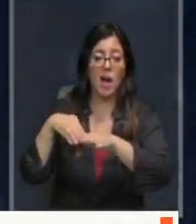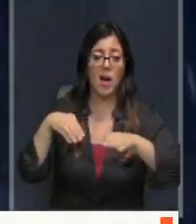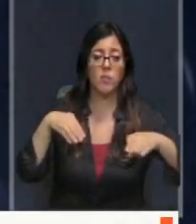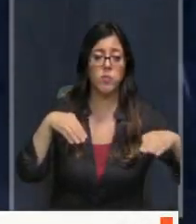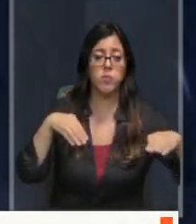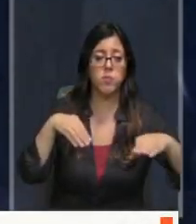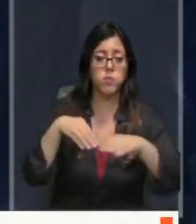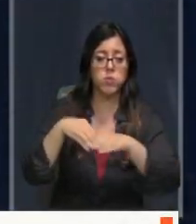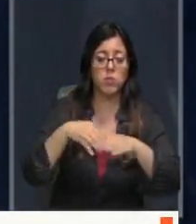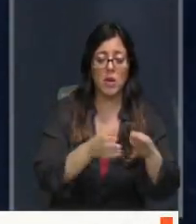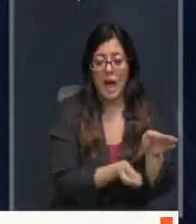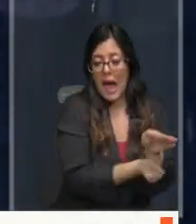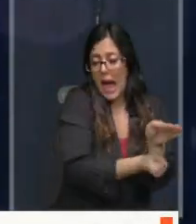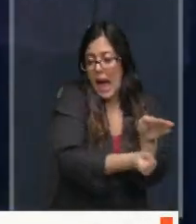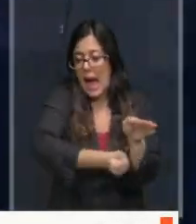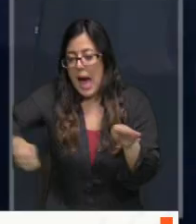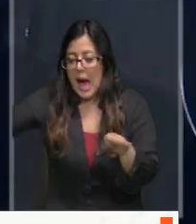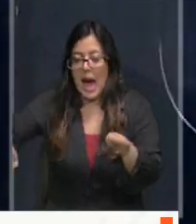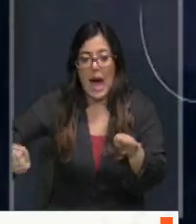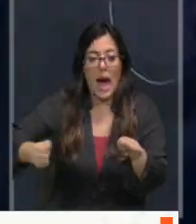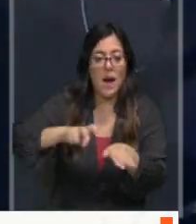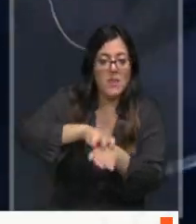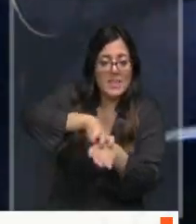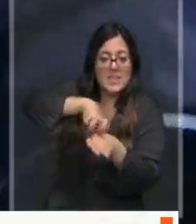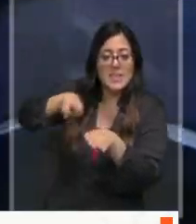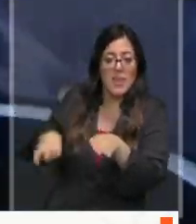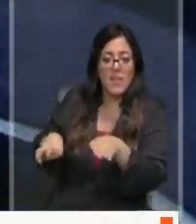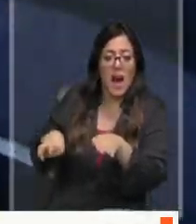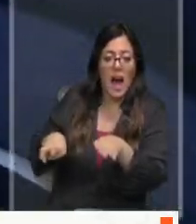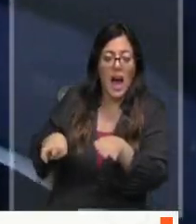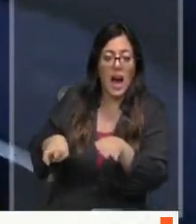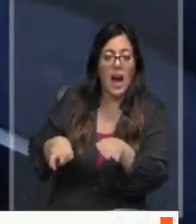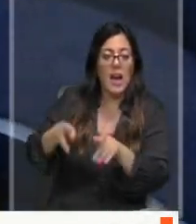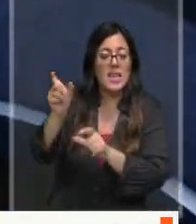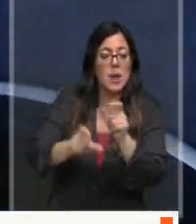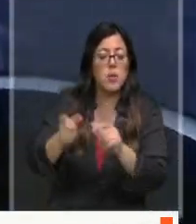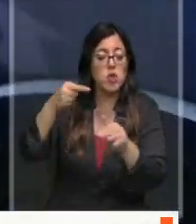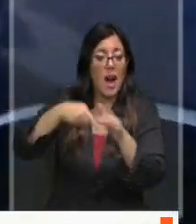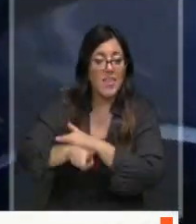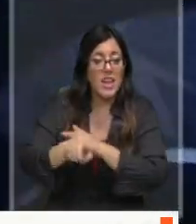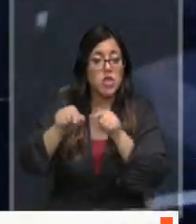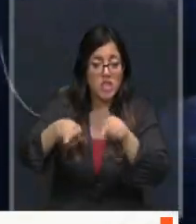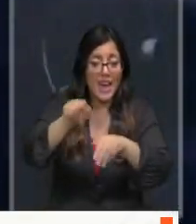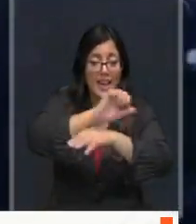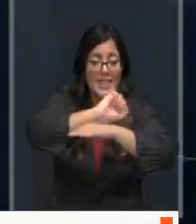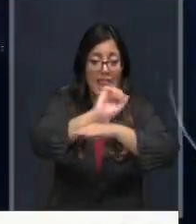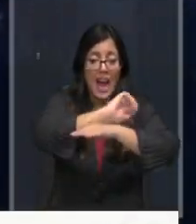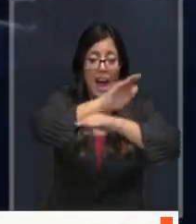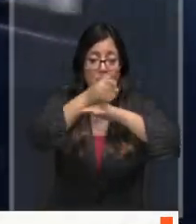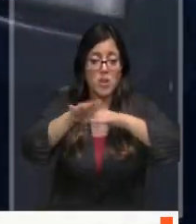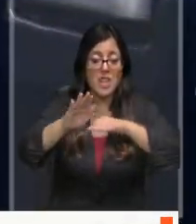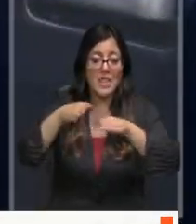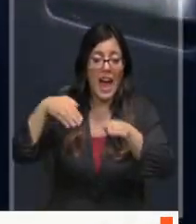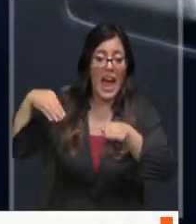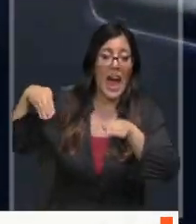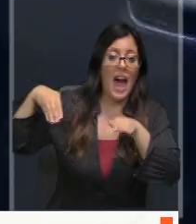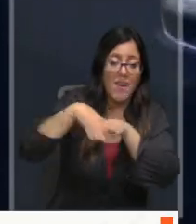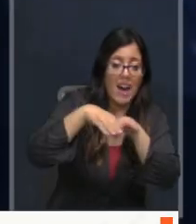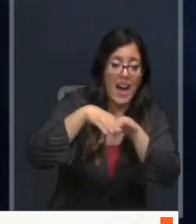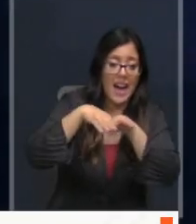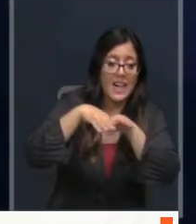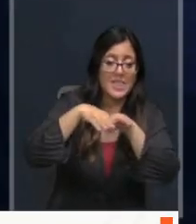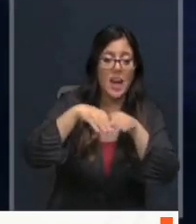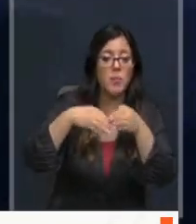la puerta a un efectivo policial, se baja y en ese momento quienes estaban adentro de esta camioneta avanzan intentando escapar y por